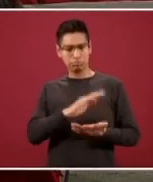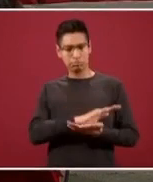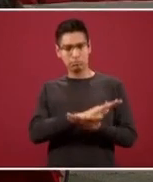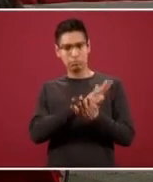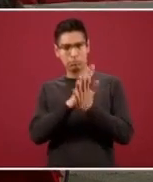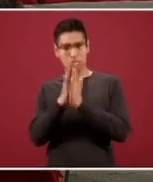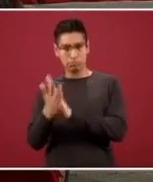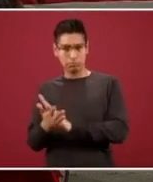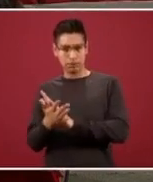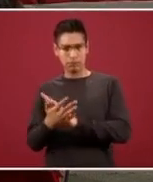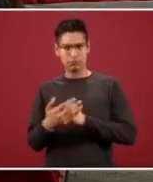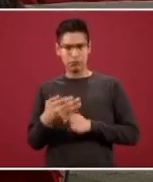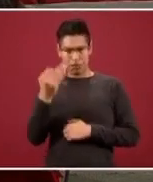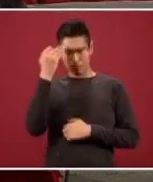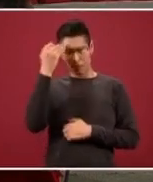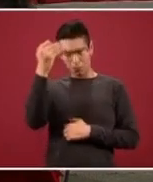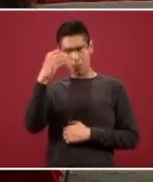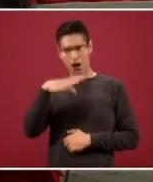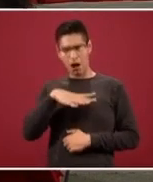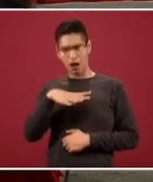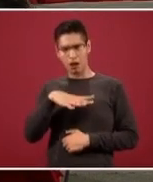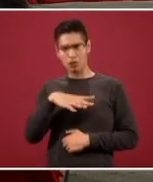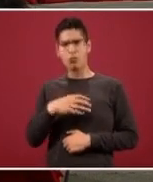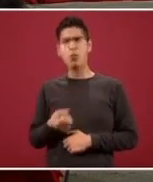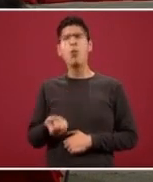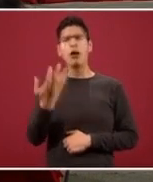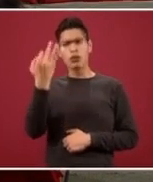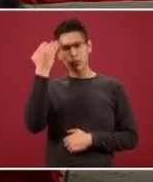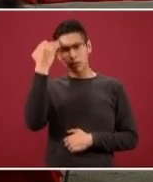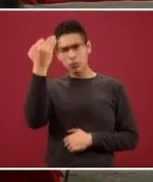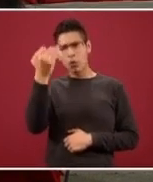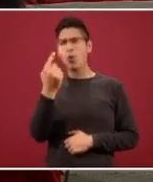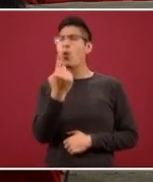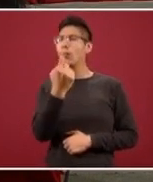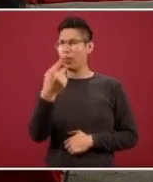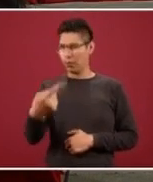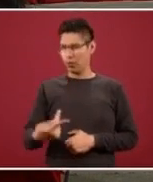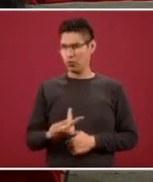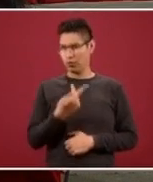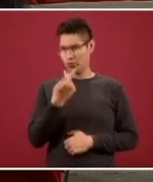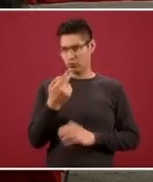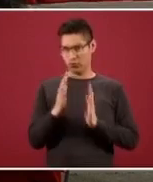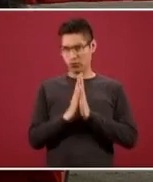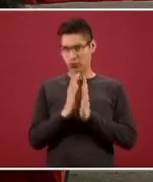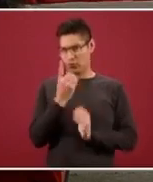¿Tenemos tiempo o no? Faltan una pregunta.